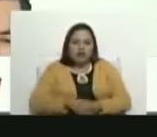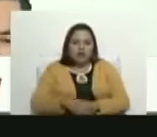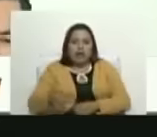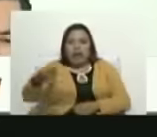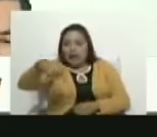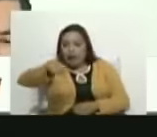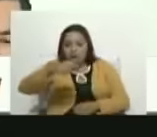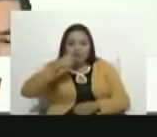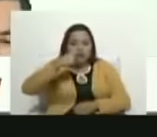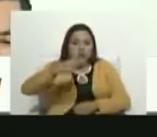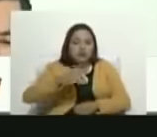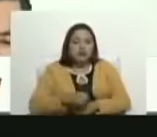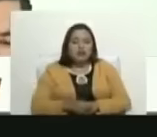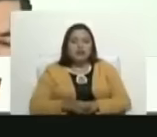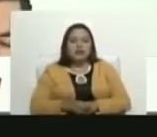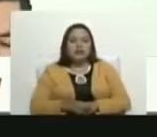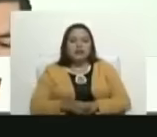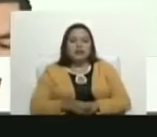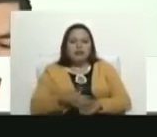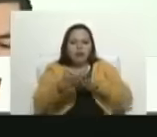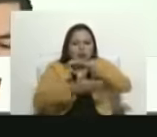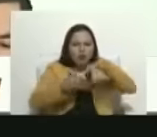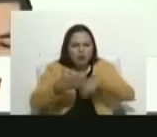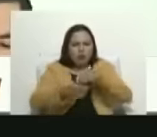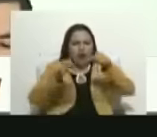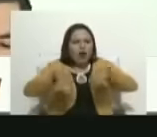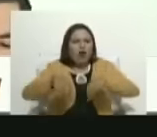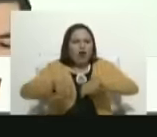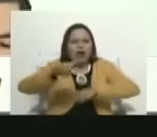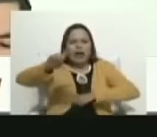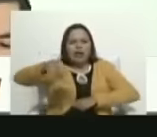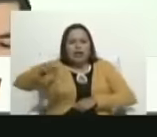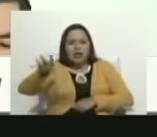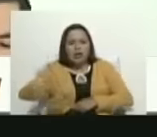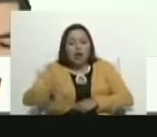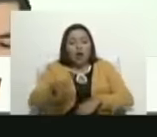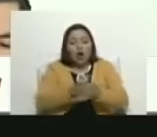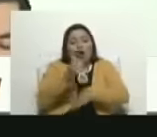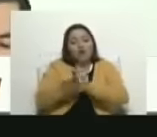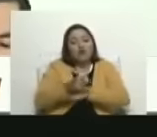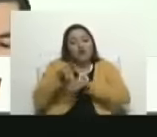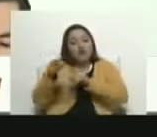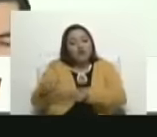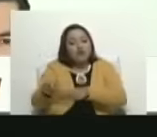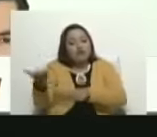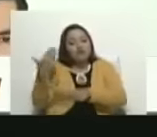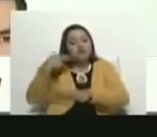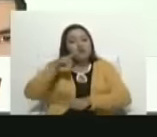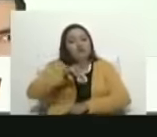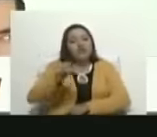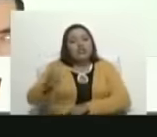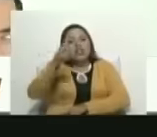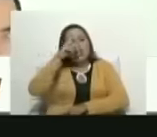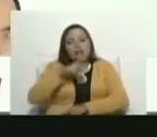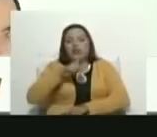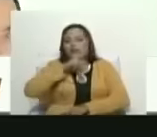que la controversia que hay ahorita con el Esequibo es culpa de 20 años de una